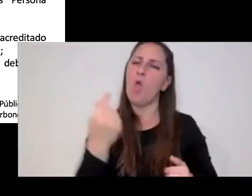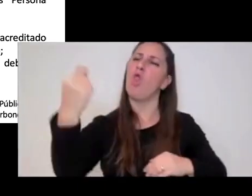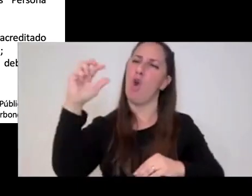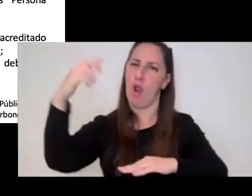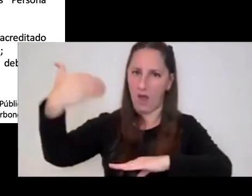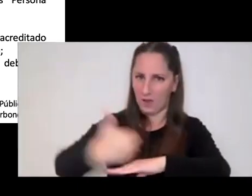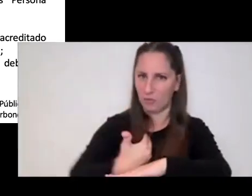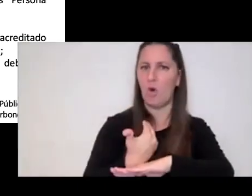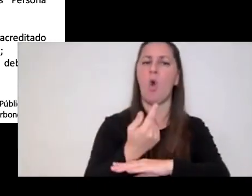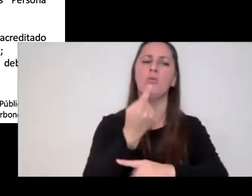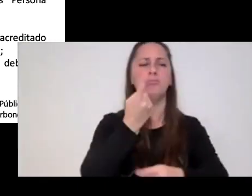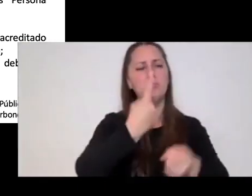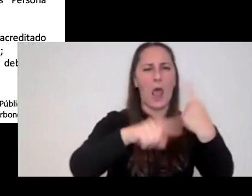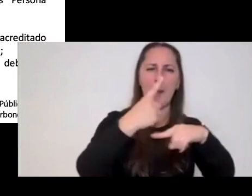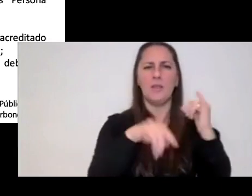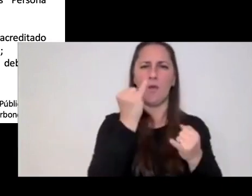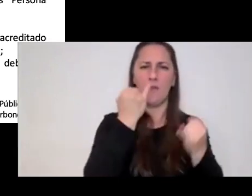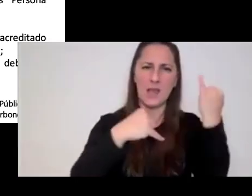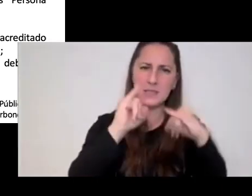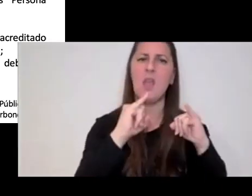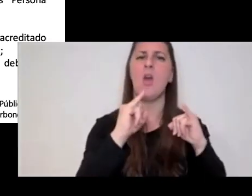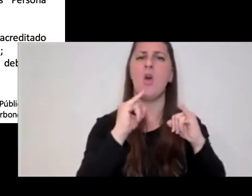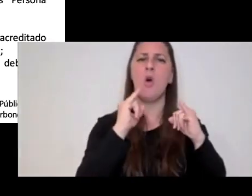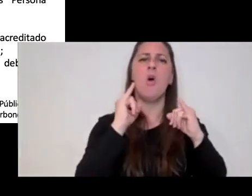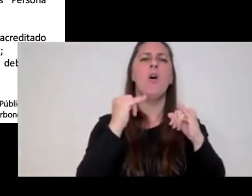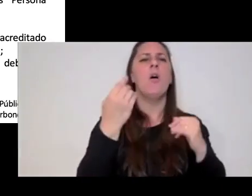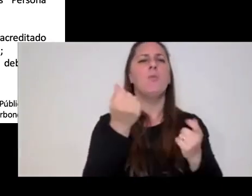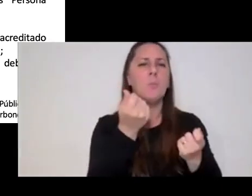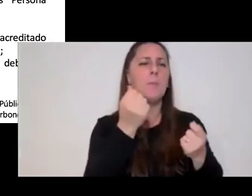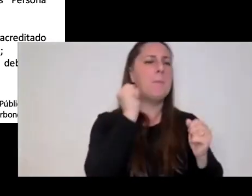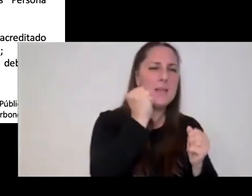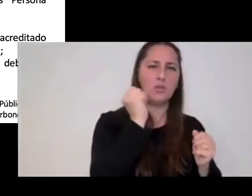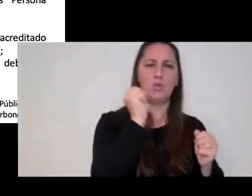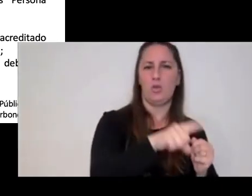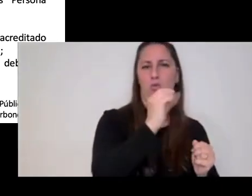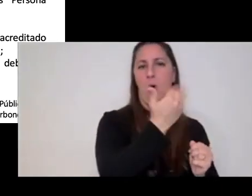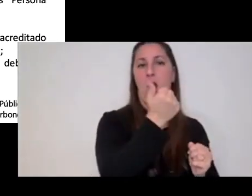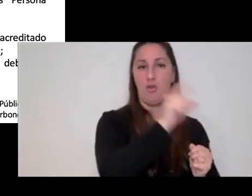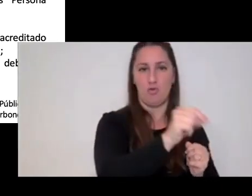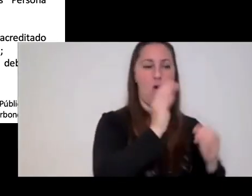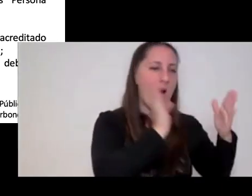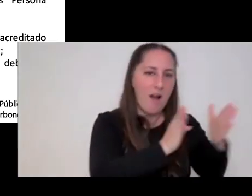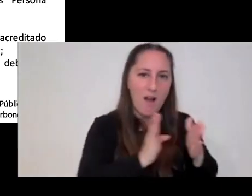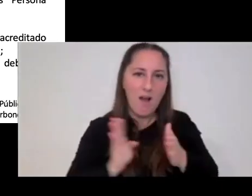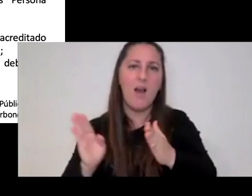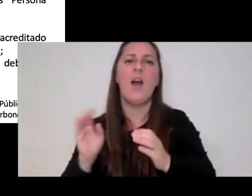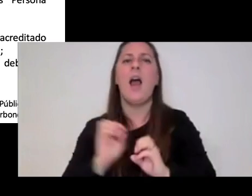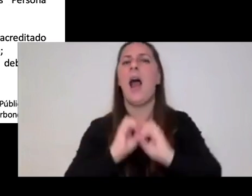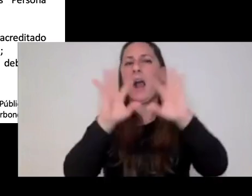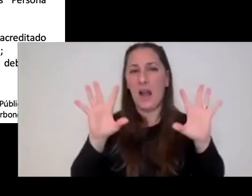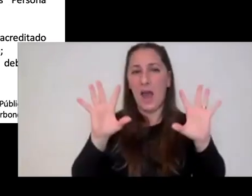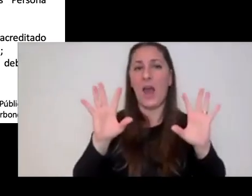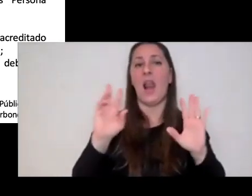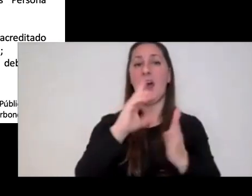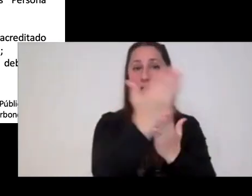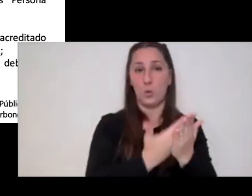operación financiera, entraron tantos pesos en la cuenta bancaria. Y eso se va a ocupar de aclararlo tanto la resolución